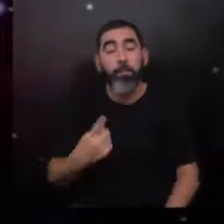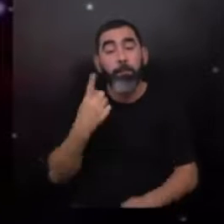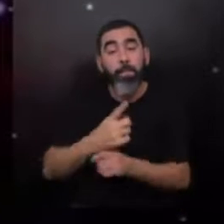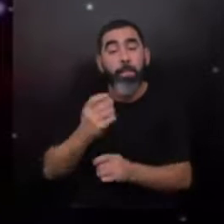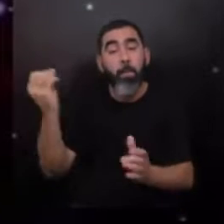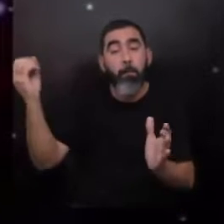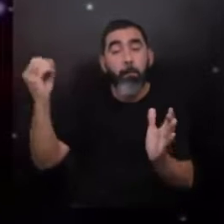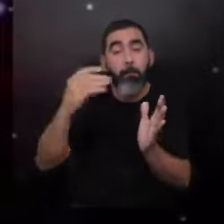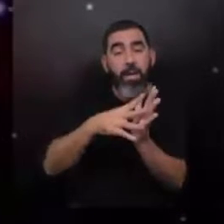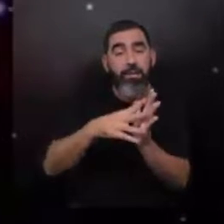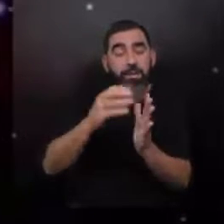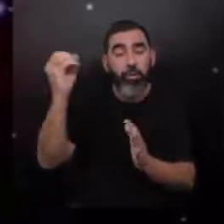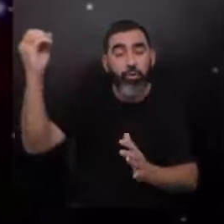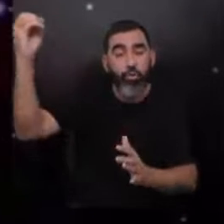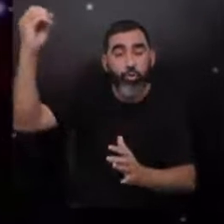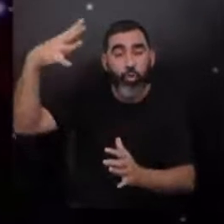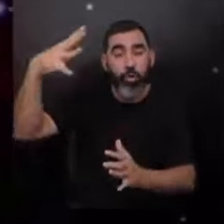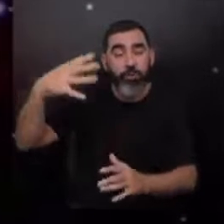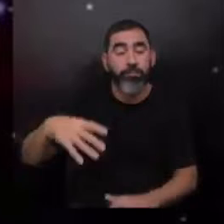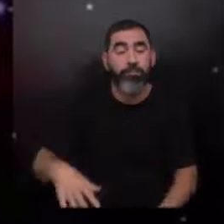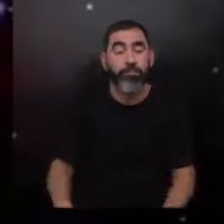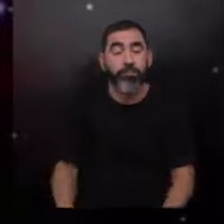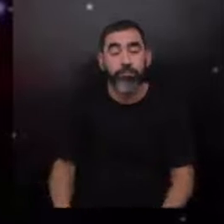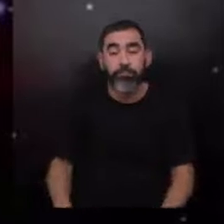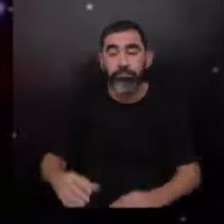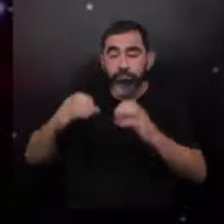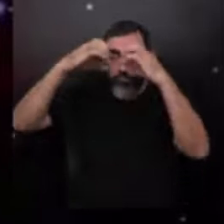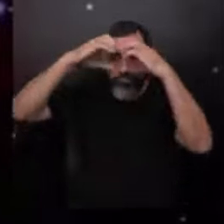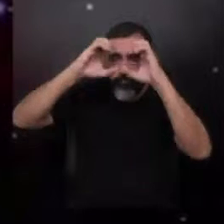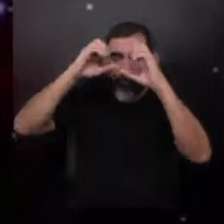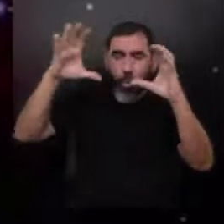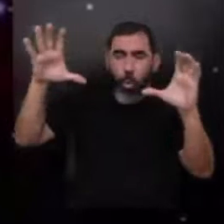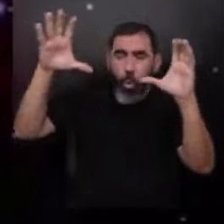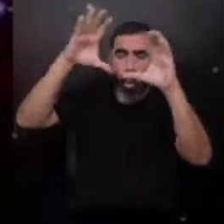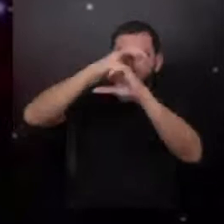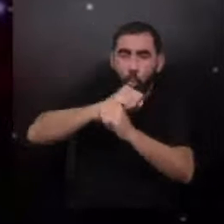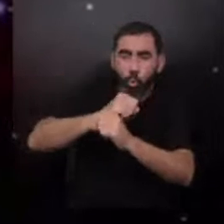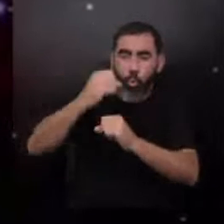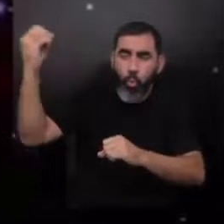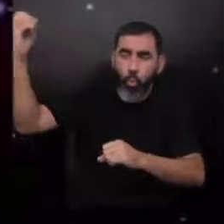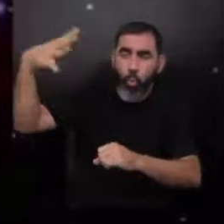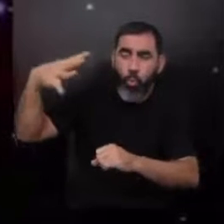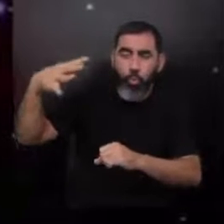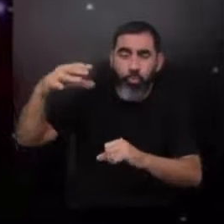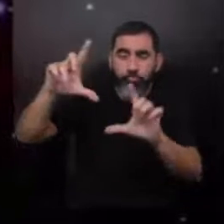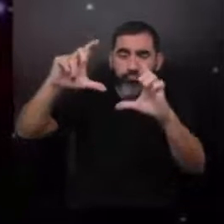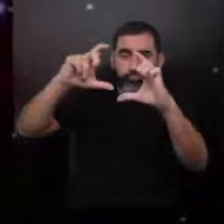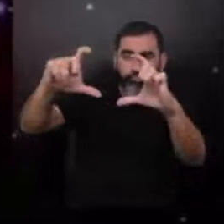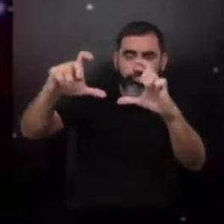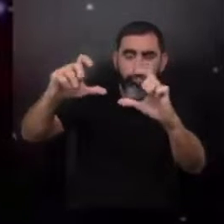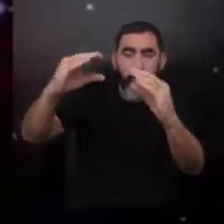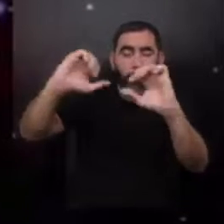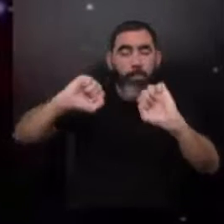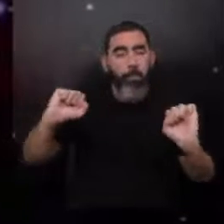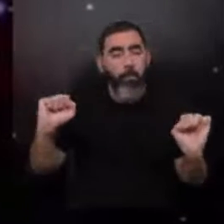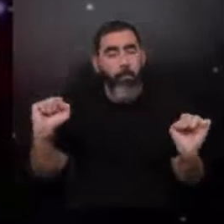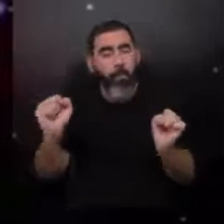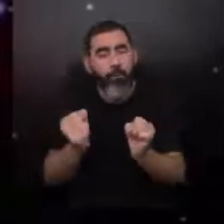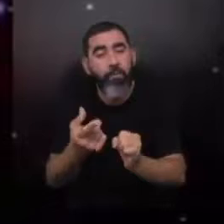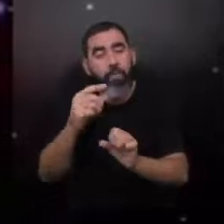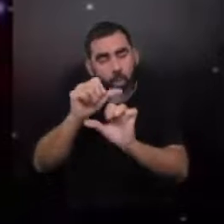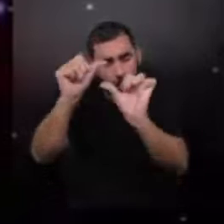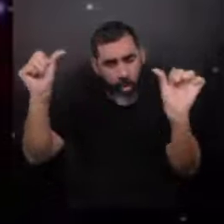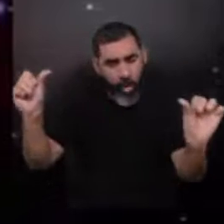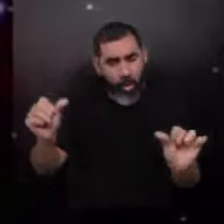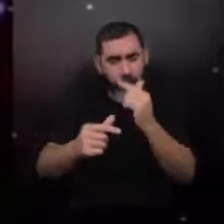Que son zonas, lo que nosotros vemos con nuestros telescopios, zonas oscuras del Sol, donde hay menor temperatura, pero donde hay mucha